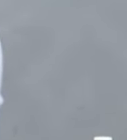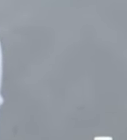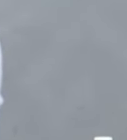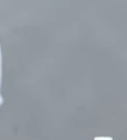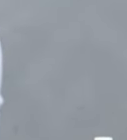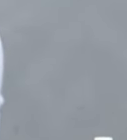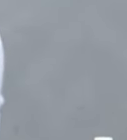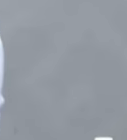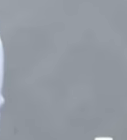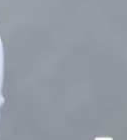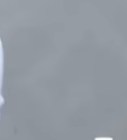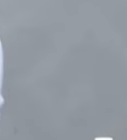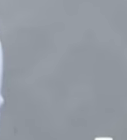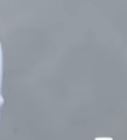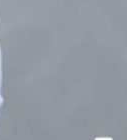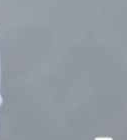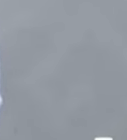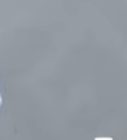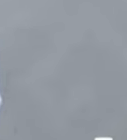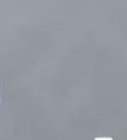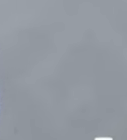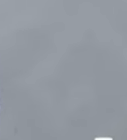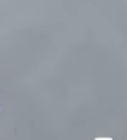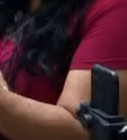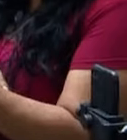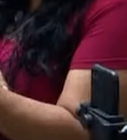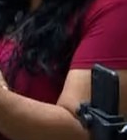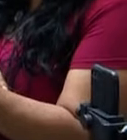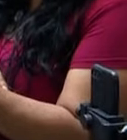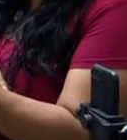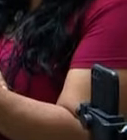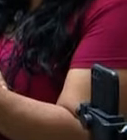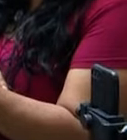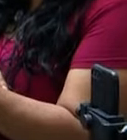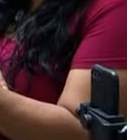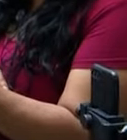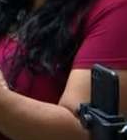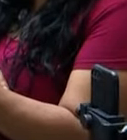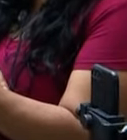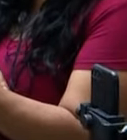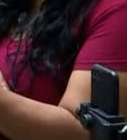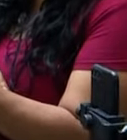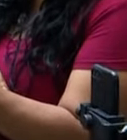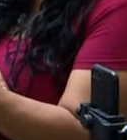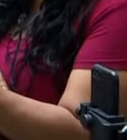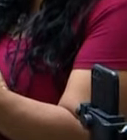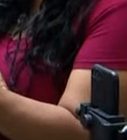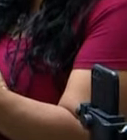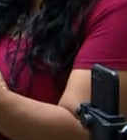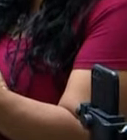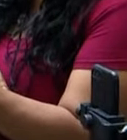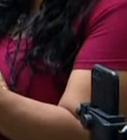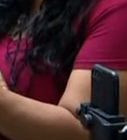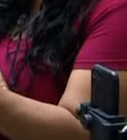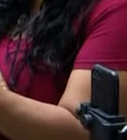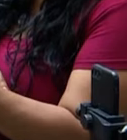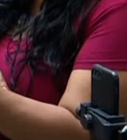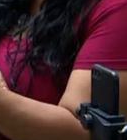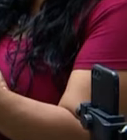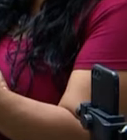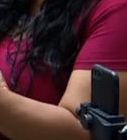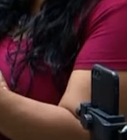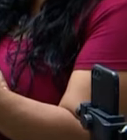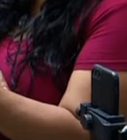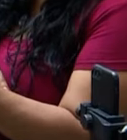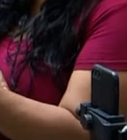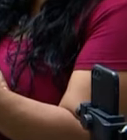gravedad. Y la causa es esa, que ya tenemos anticuerpos para un serotipo y llega el otro y ataca con